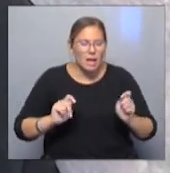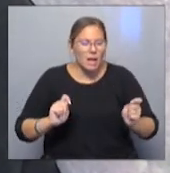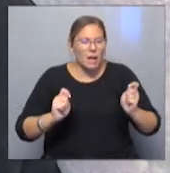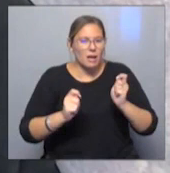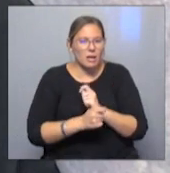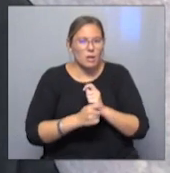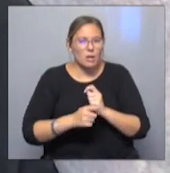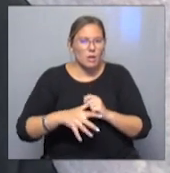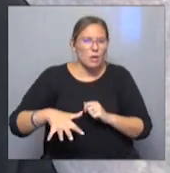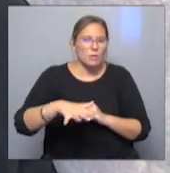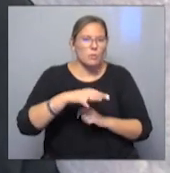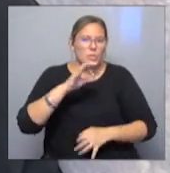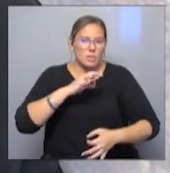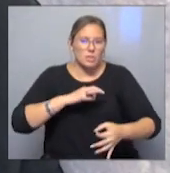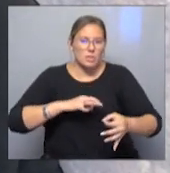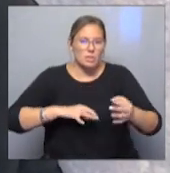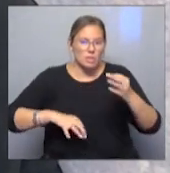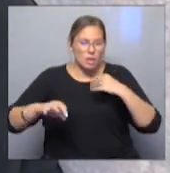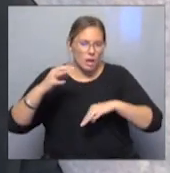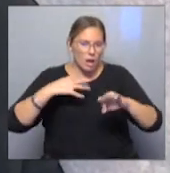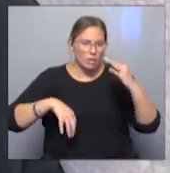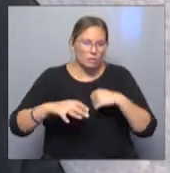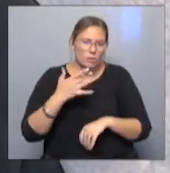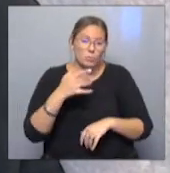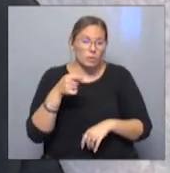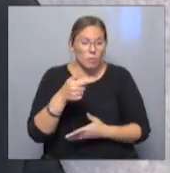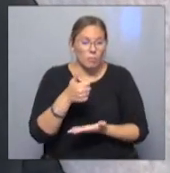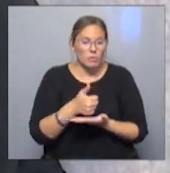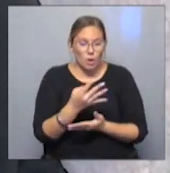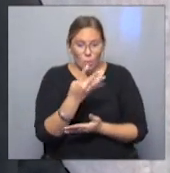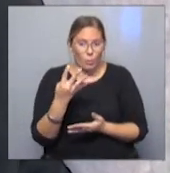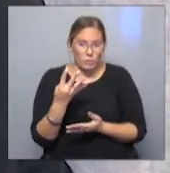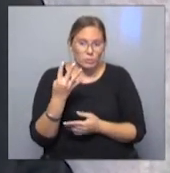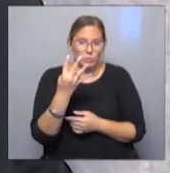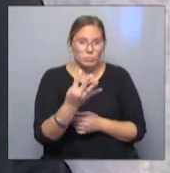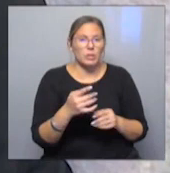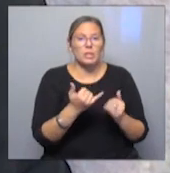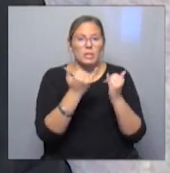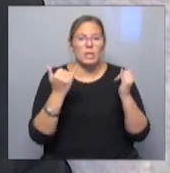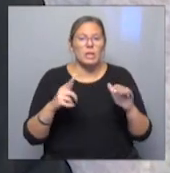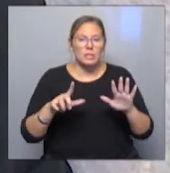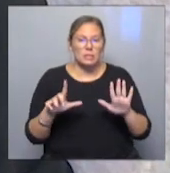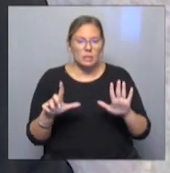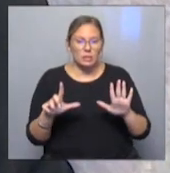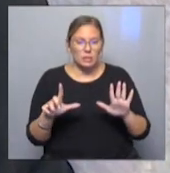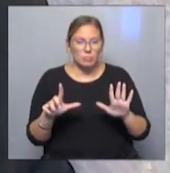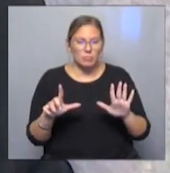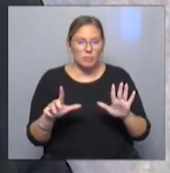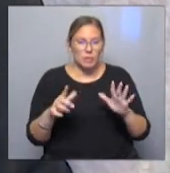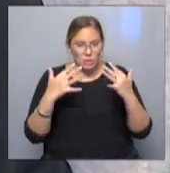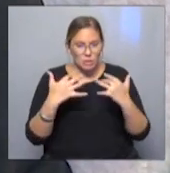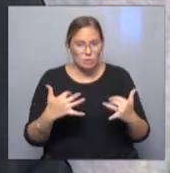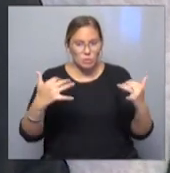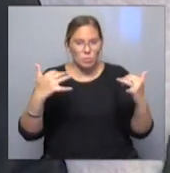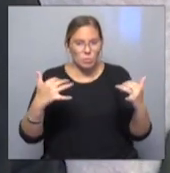transformándolo en una sala de teatro formidable. Y allí vamos a estar los cuatro, el día 7, haciendo este show